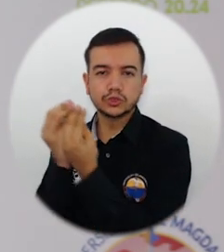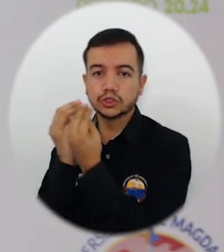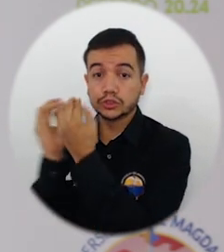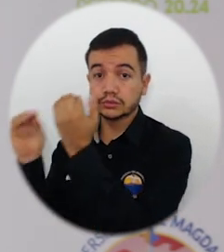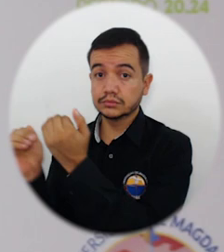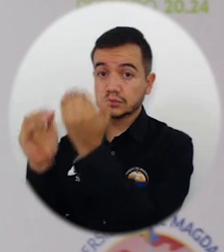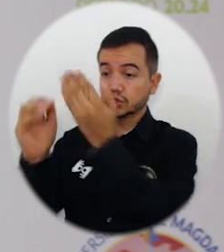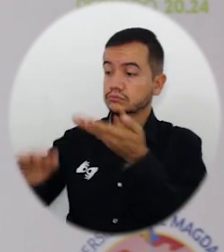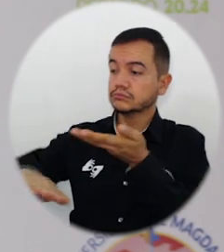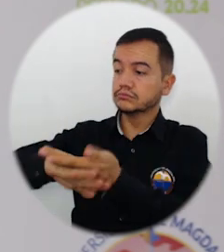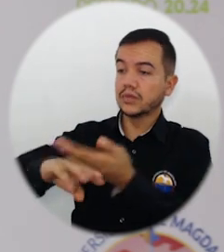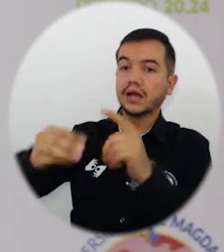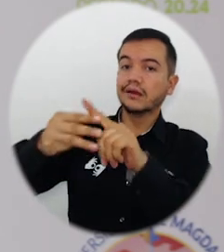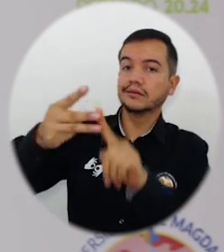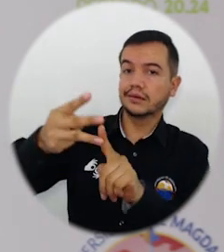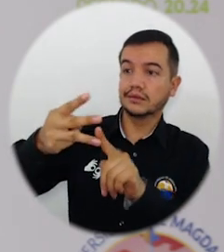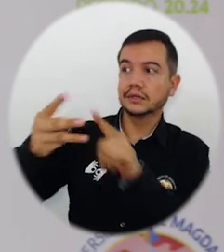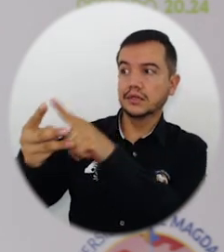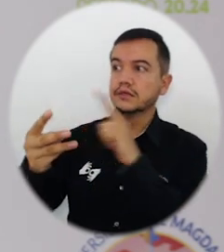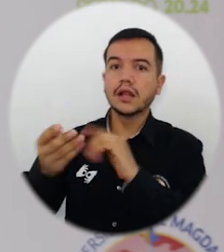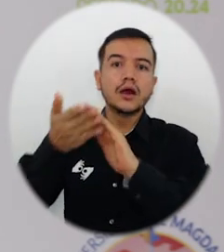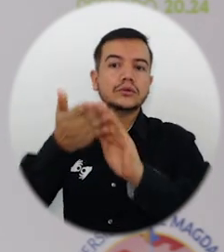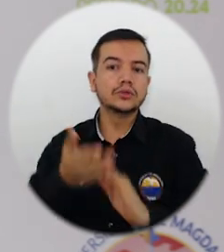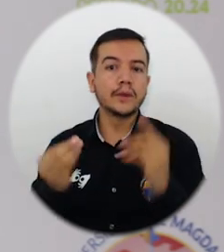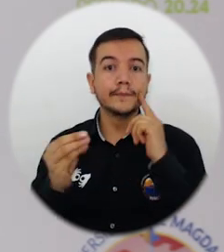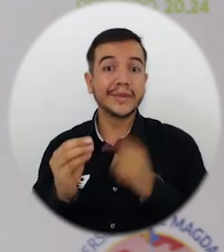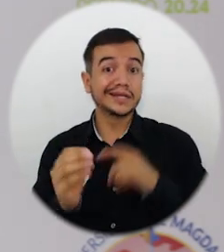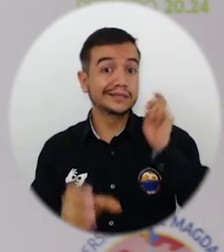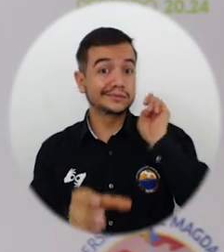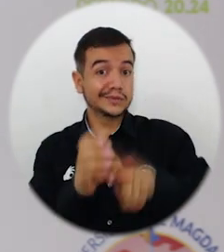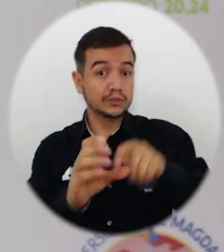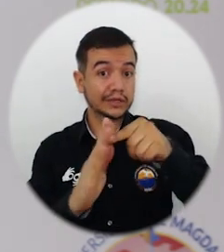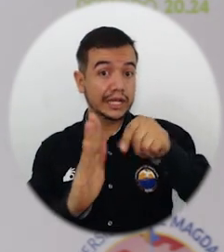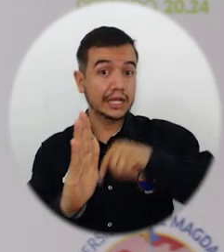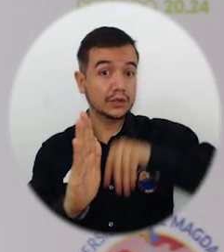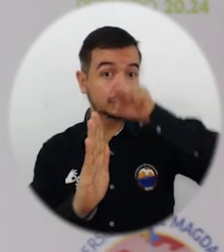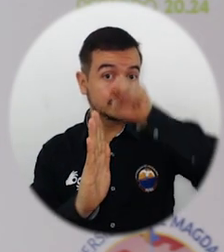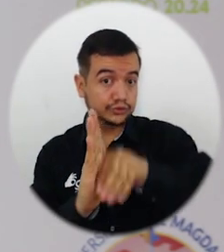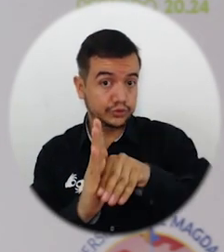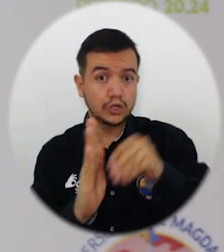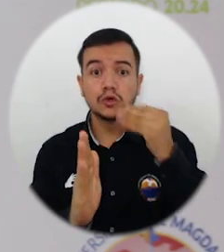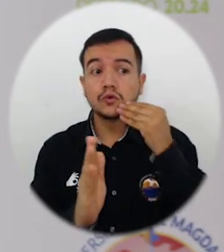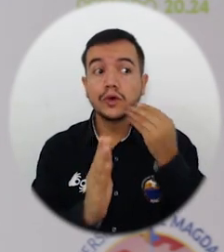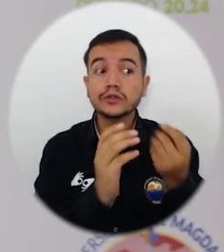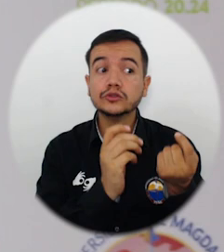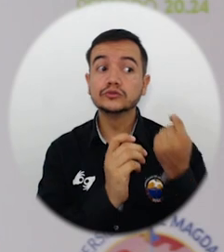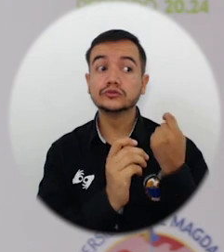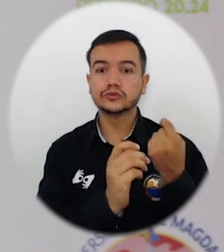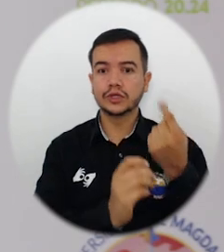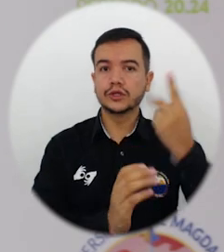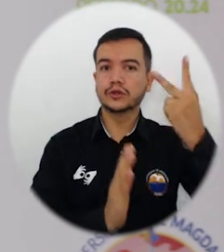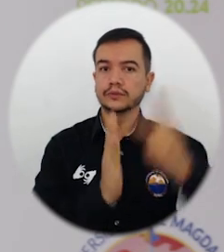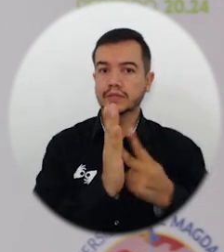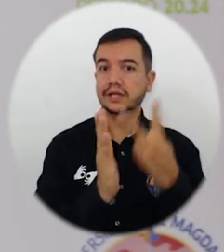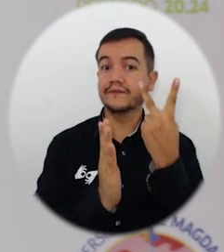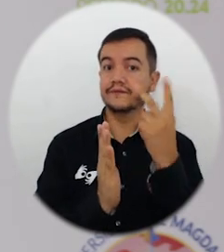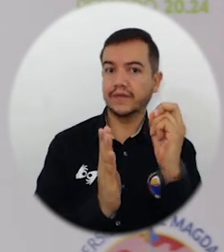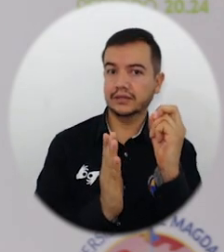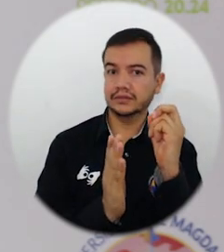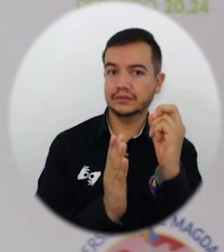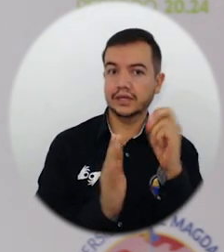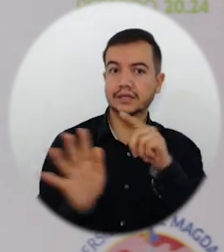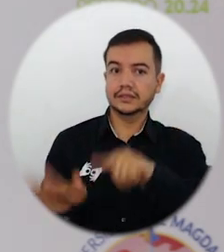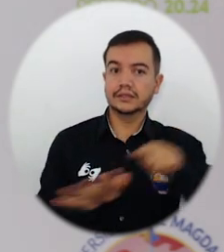los cuales se implementaron, que lograron un alivio económico en el valor neto de la matrícula para el 2022,